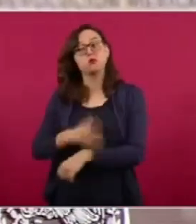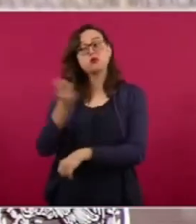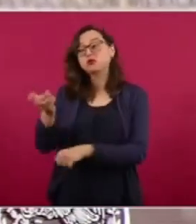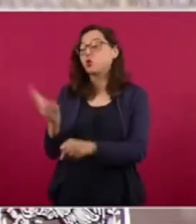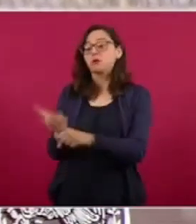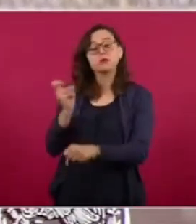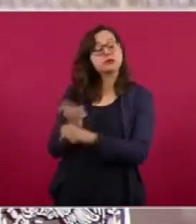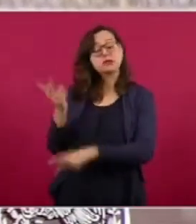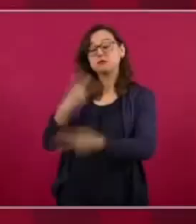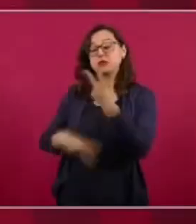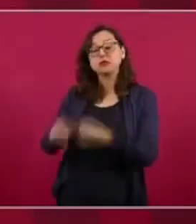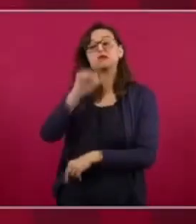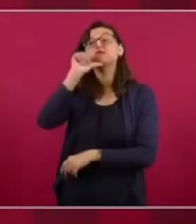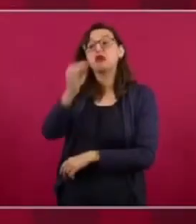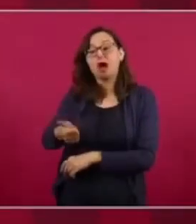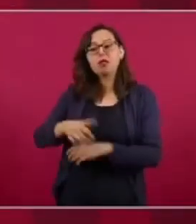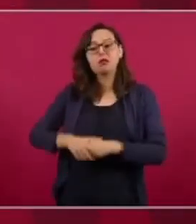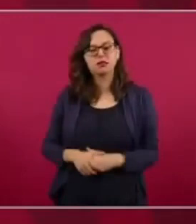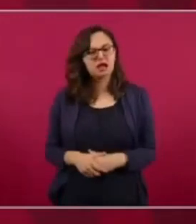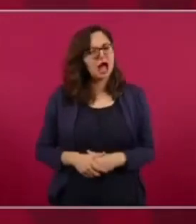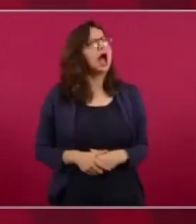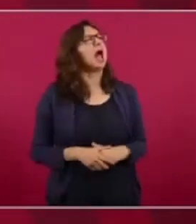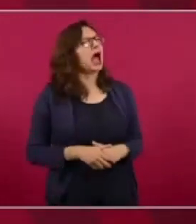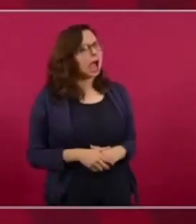Un bloqueo a un pueblo